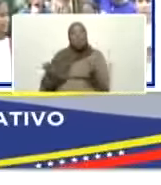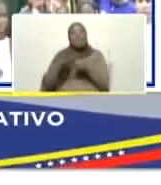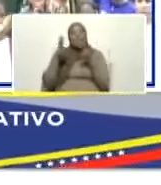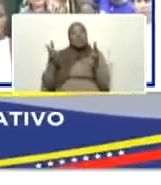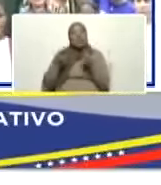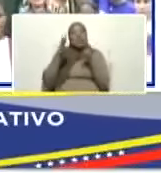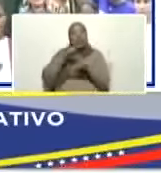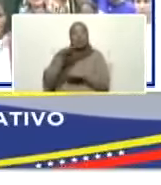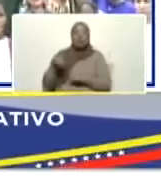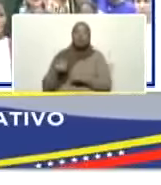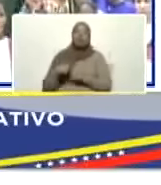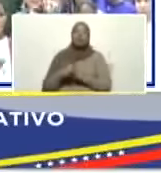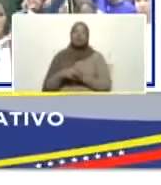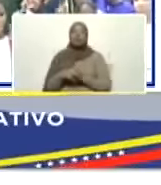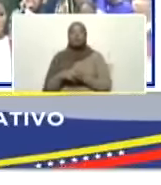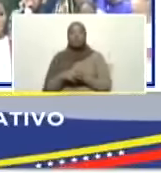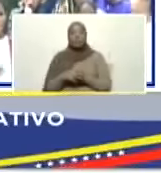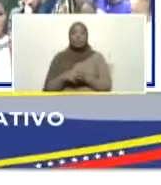¡Venceremos!